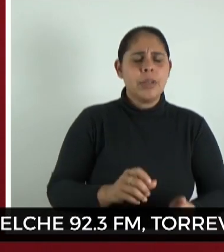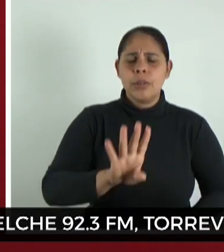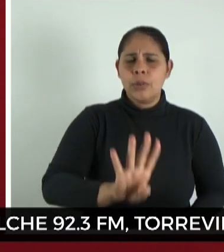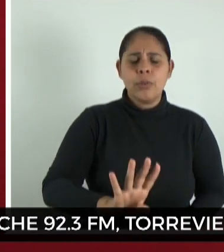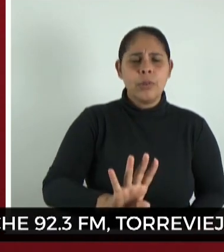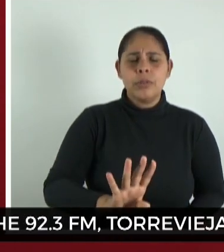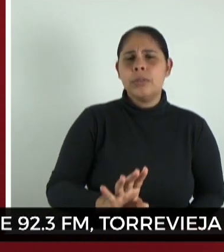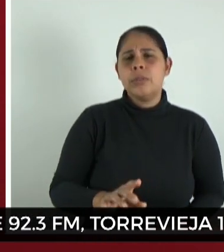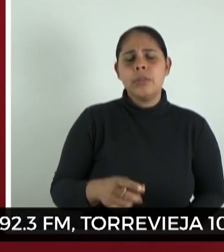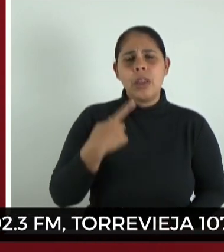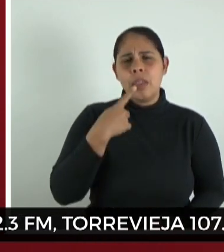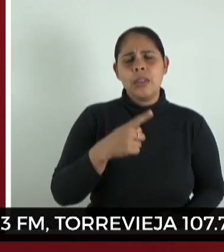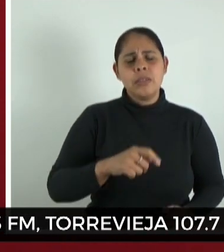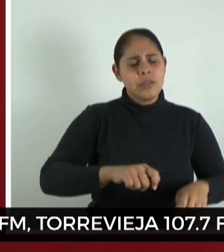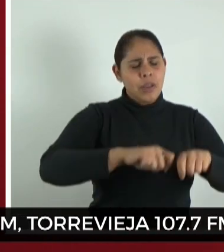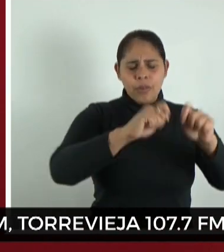gracia.